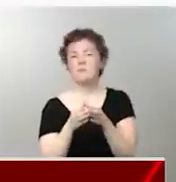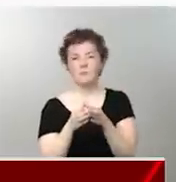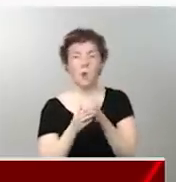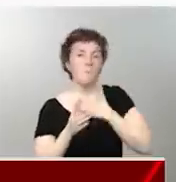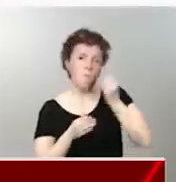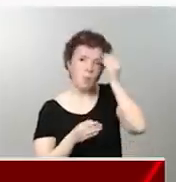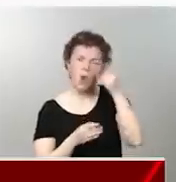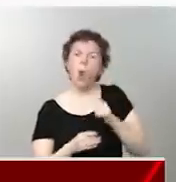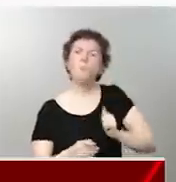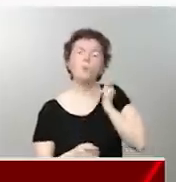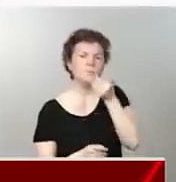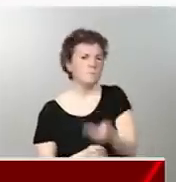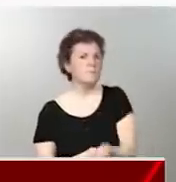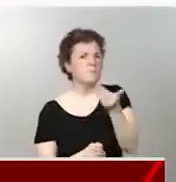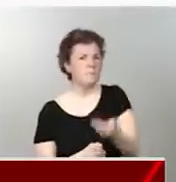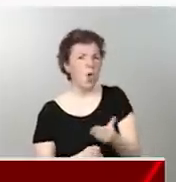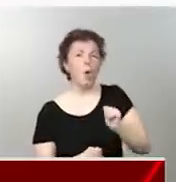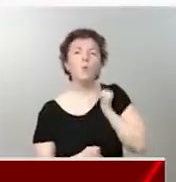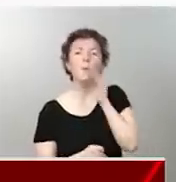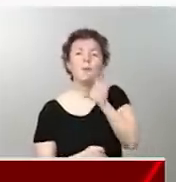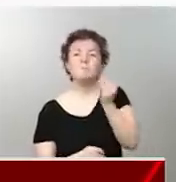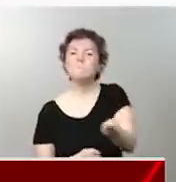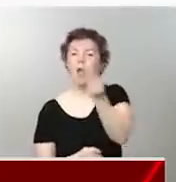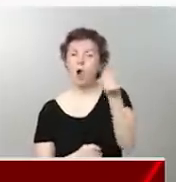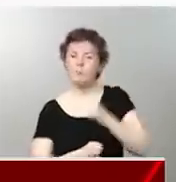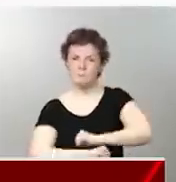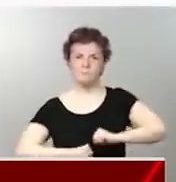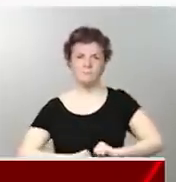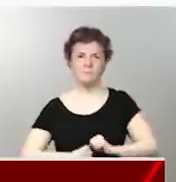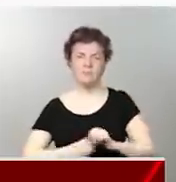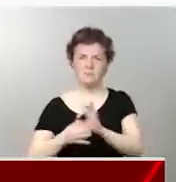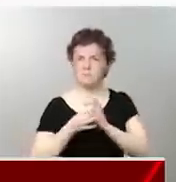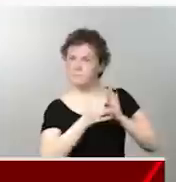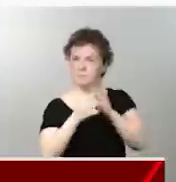que pervierte totalmente, total y absolutamente,